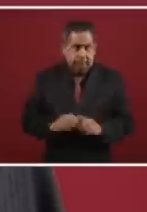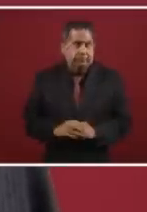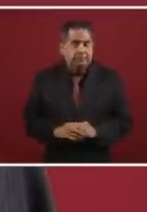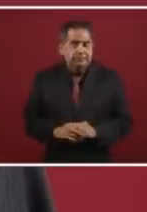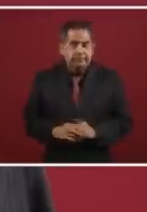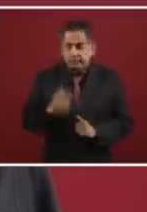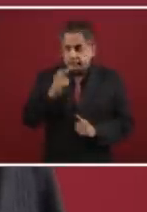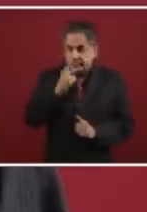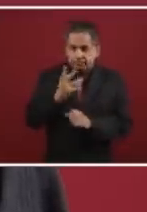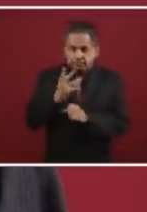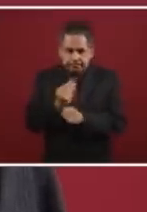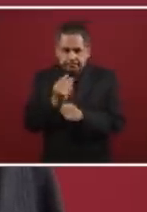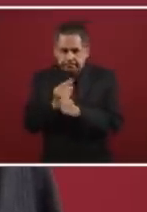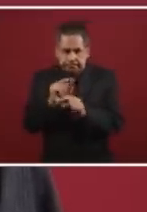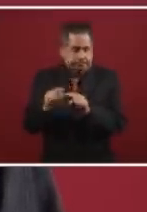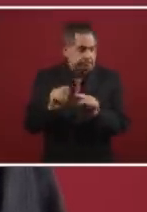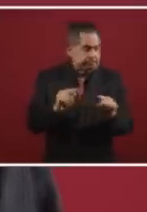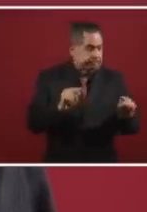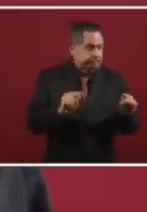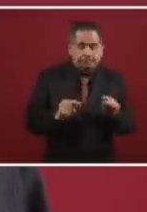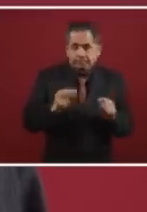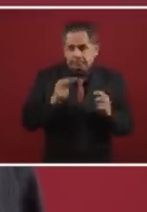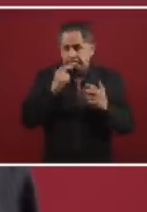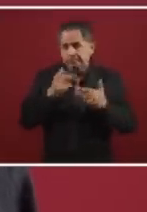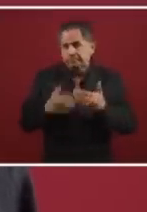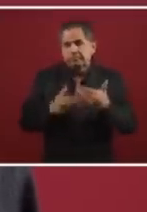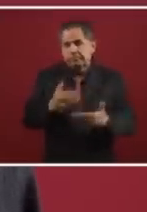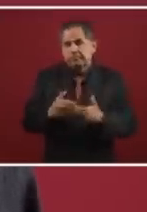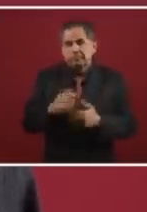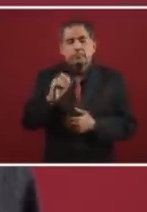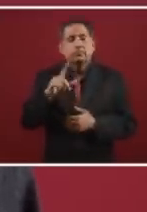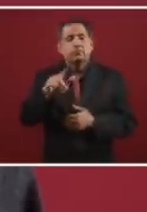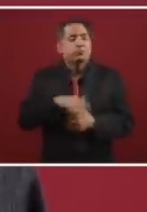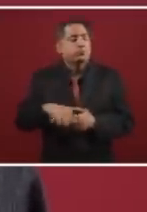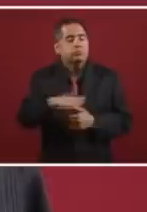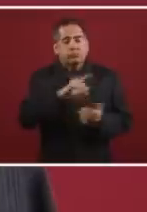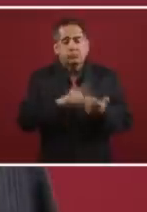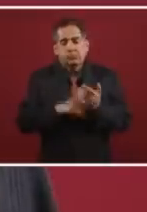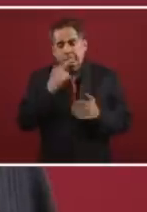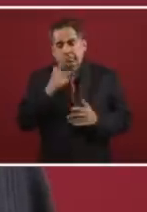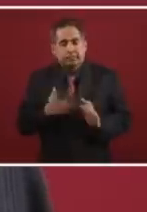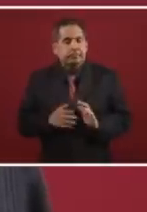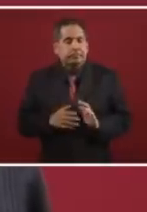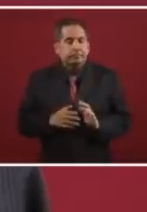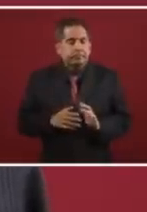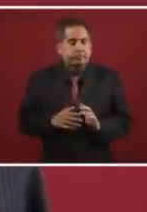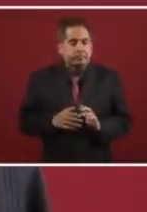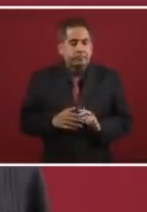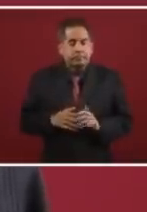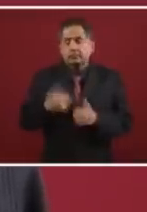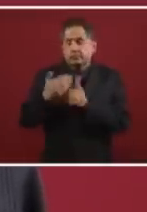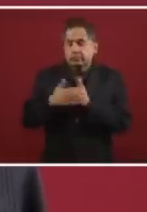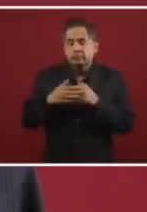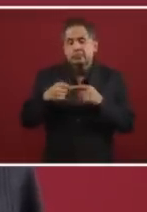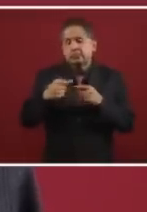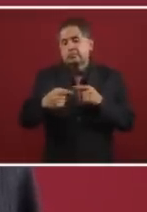mejorando las colonias populares y se va a repetir